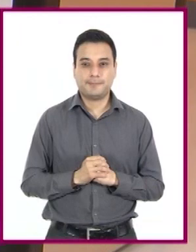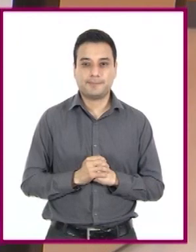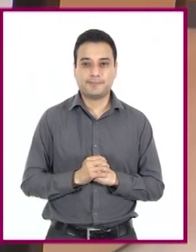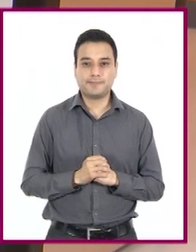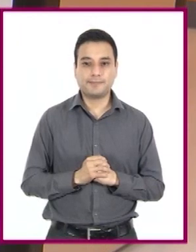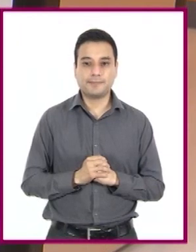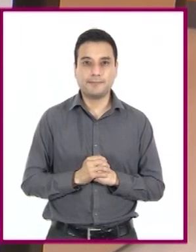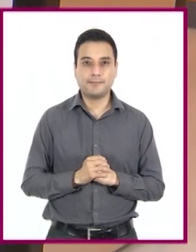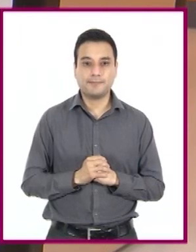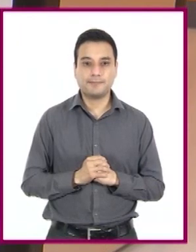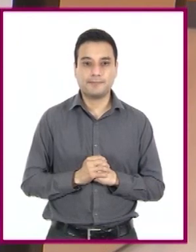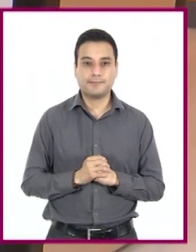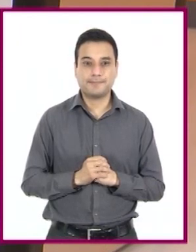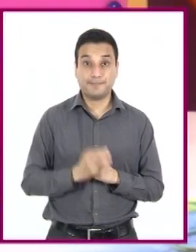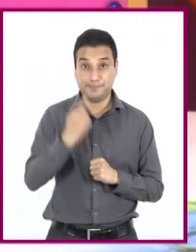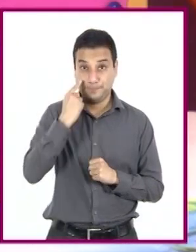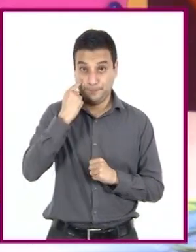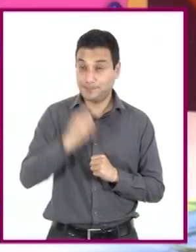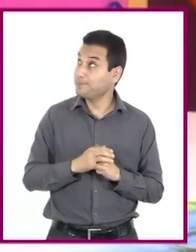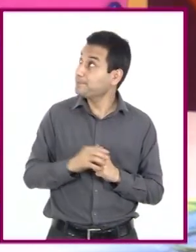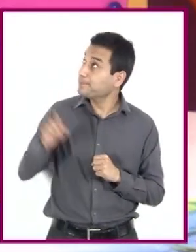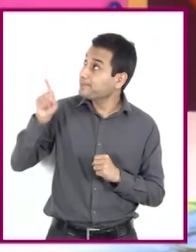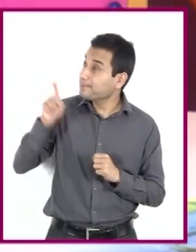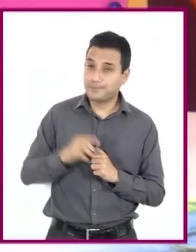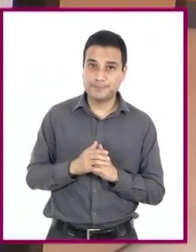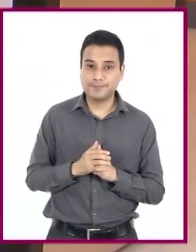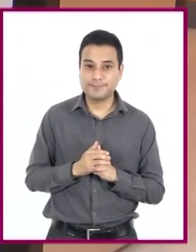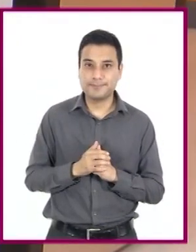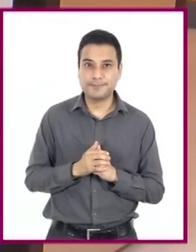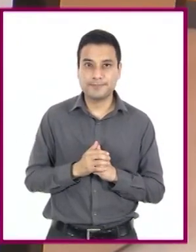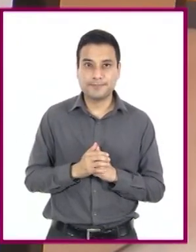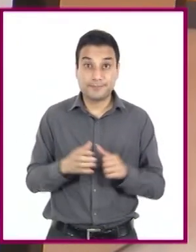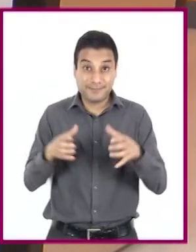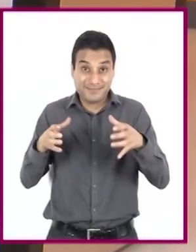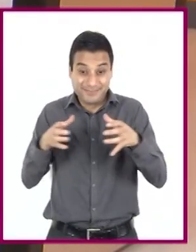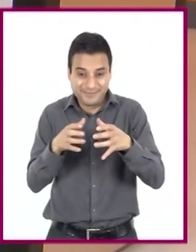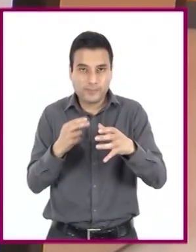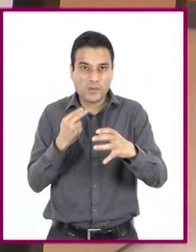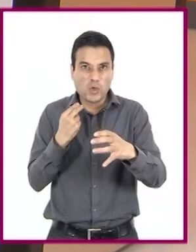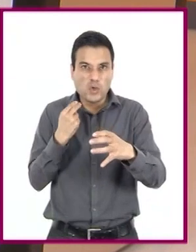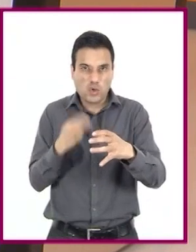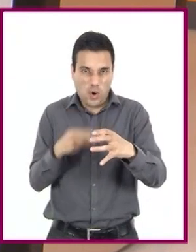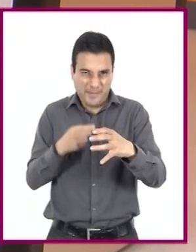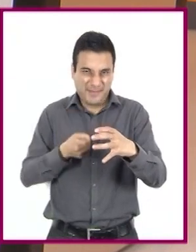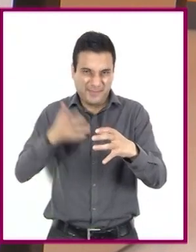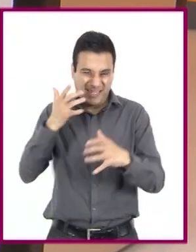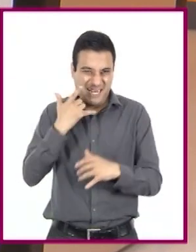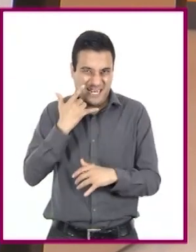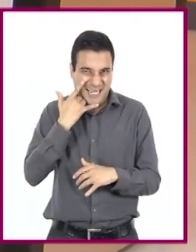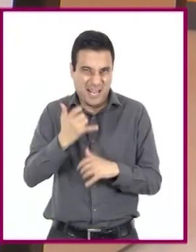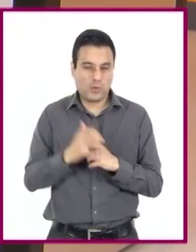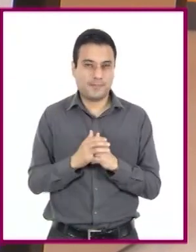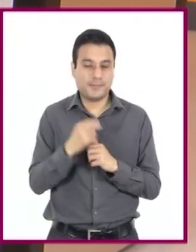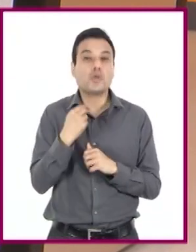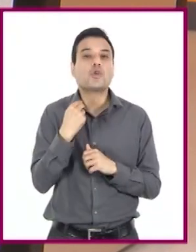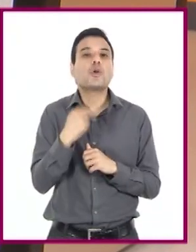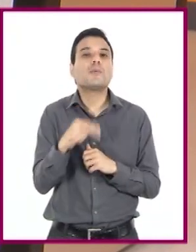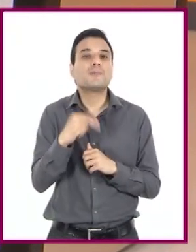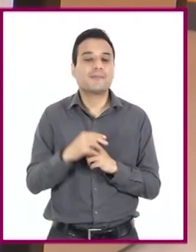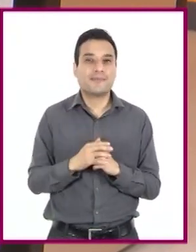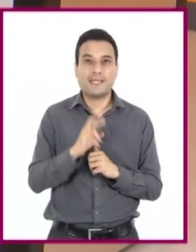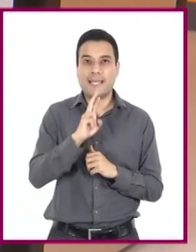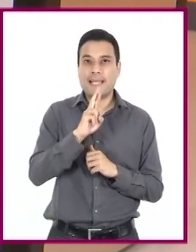Estas estructuras de aquí tienen un nombre un poco raro. Se llaman